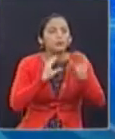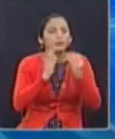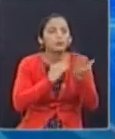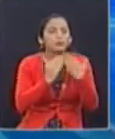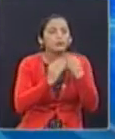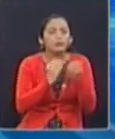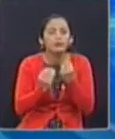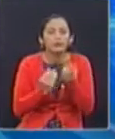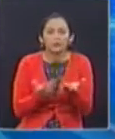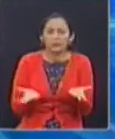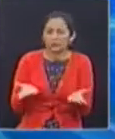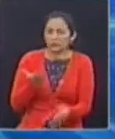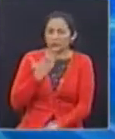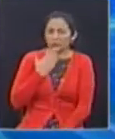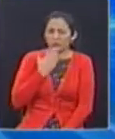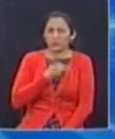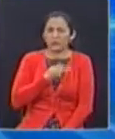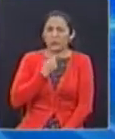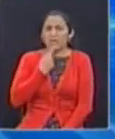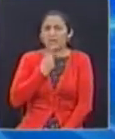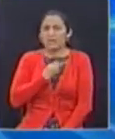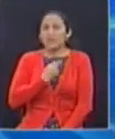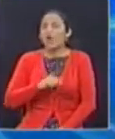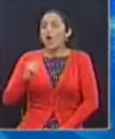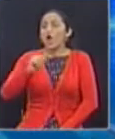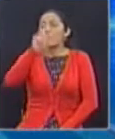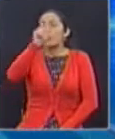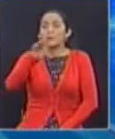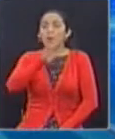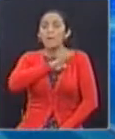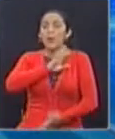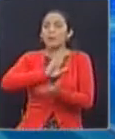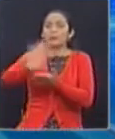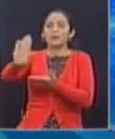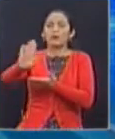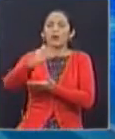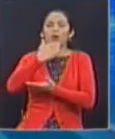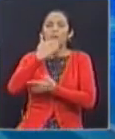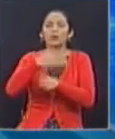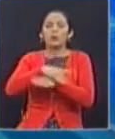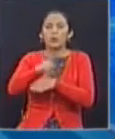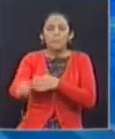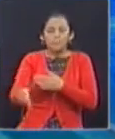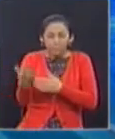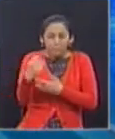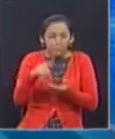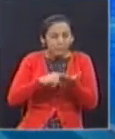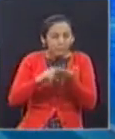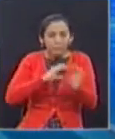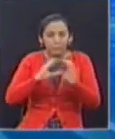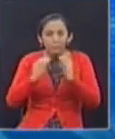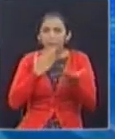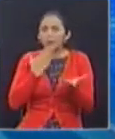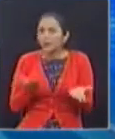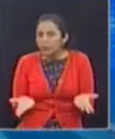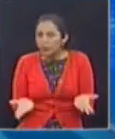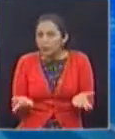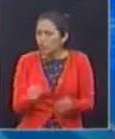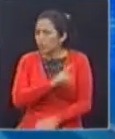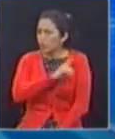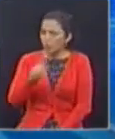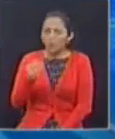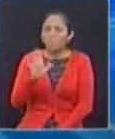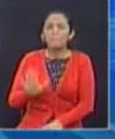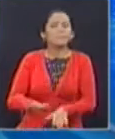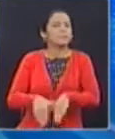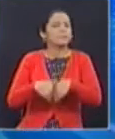quedamos? Con la mafia no puede haber tregua. Con los sinvergüenzas, con quienes han saqueado de manera inmisericordia al país